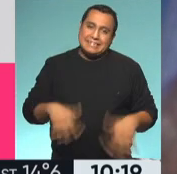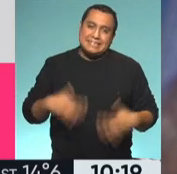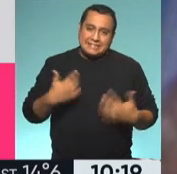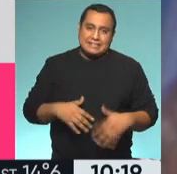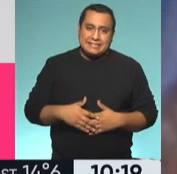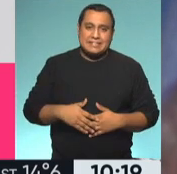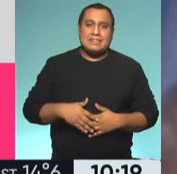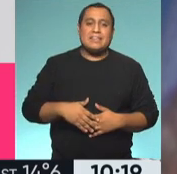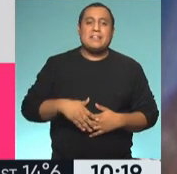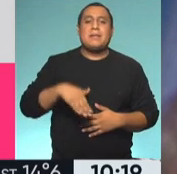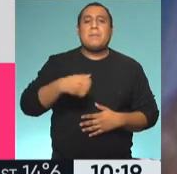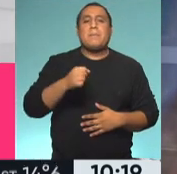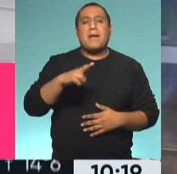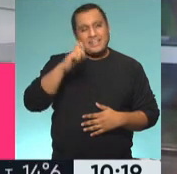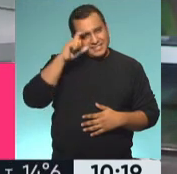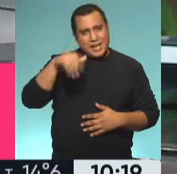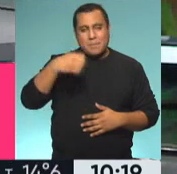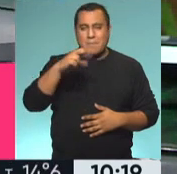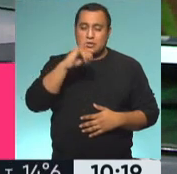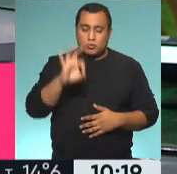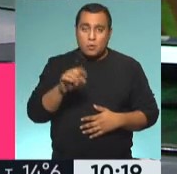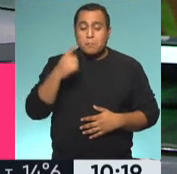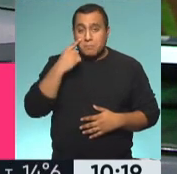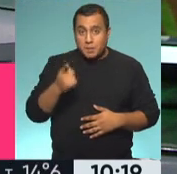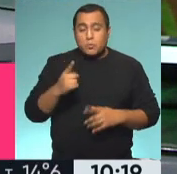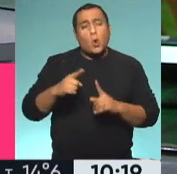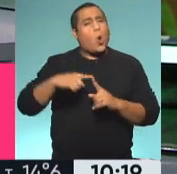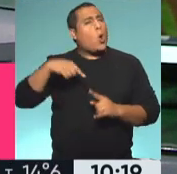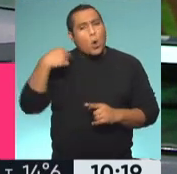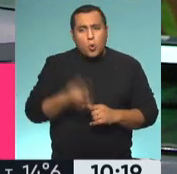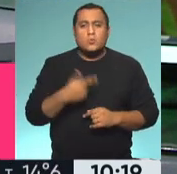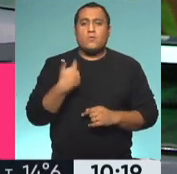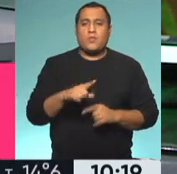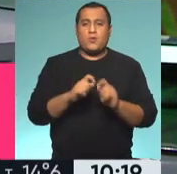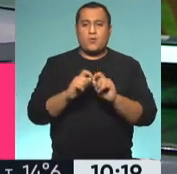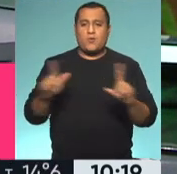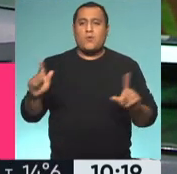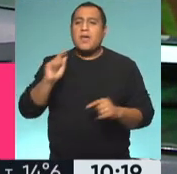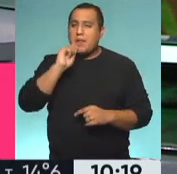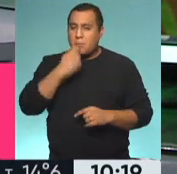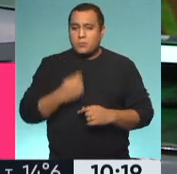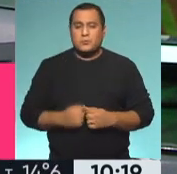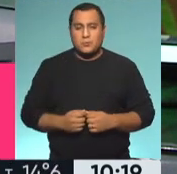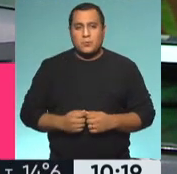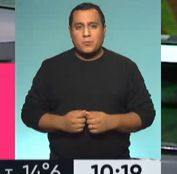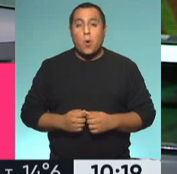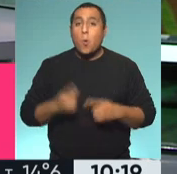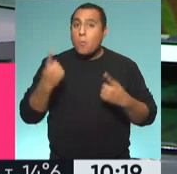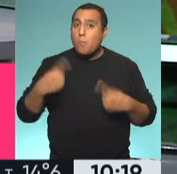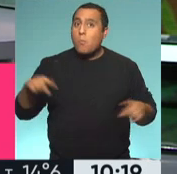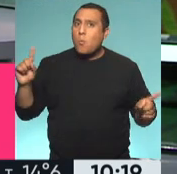Marcel Marceau. Vamos a ver otro videíto maravilloso con